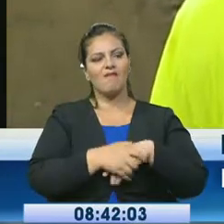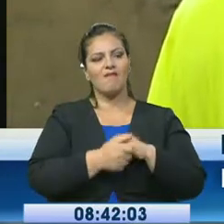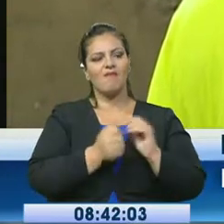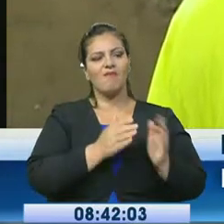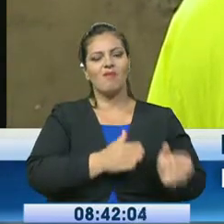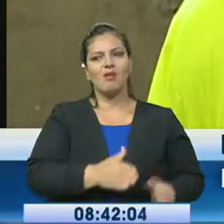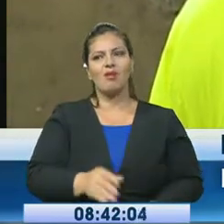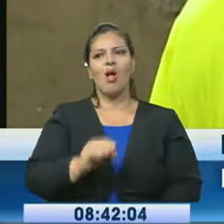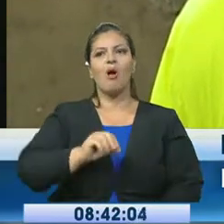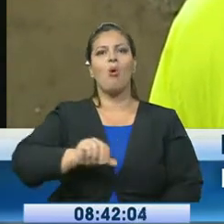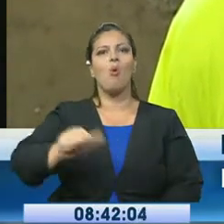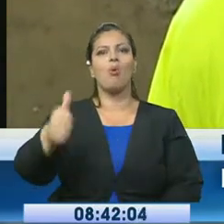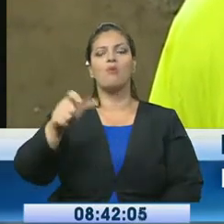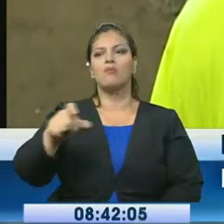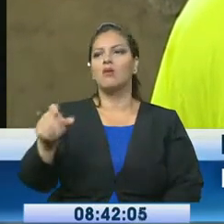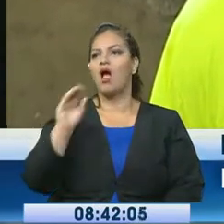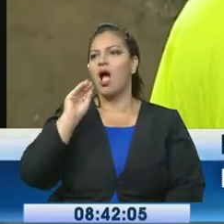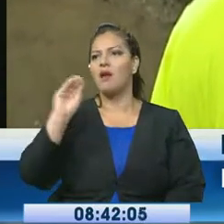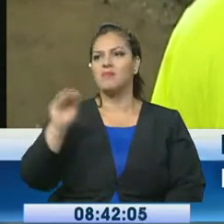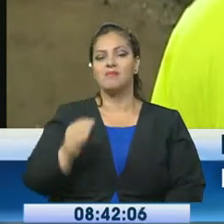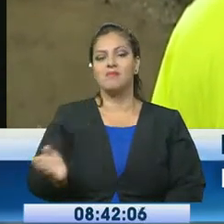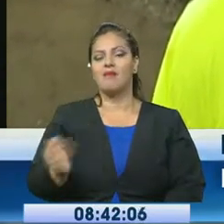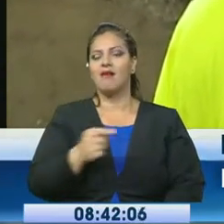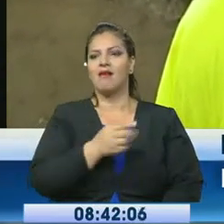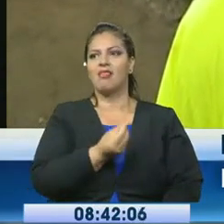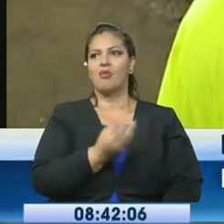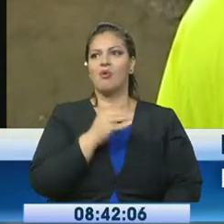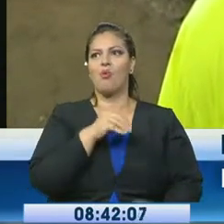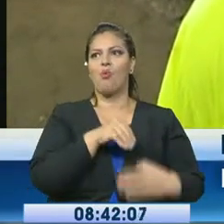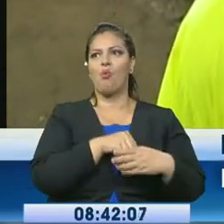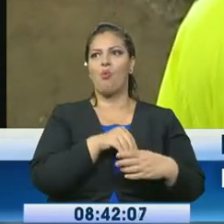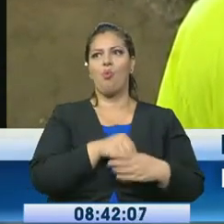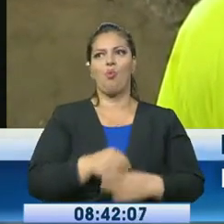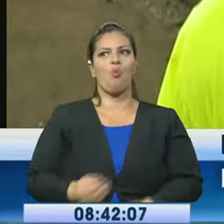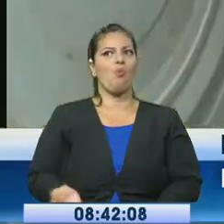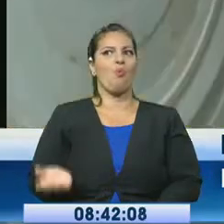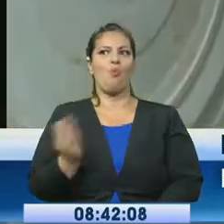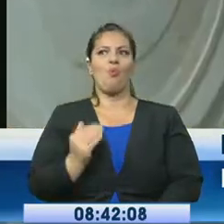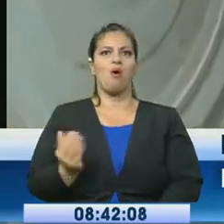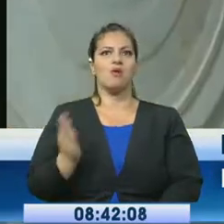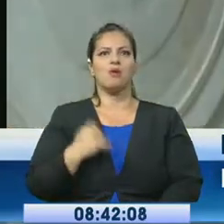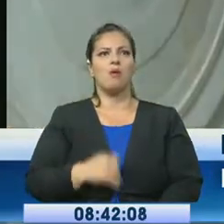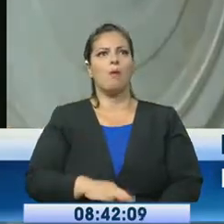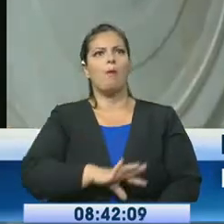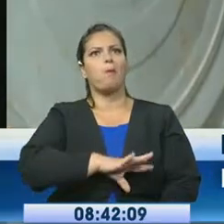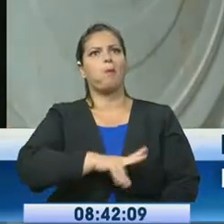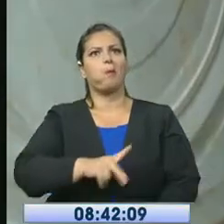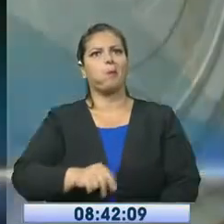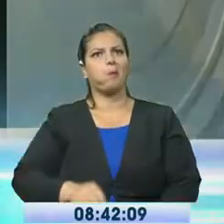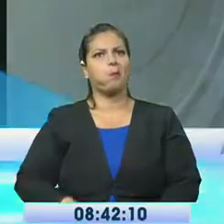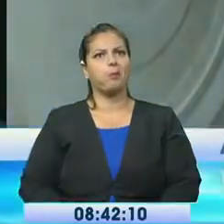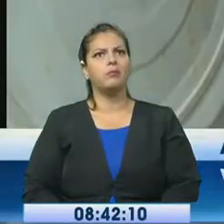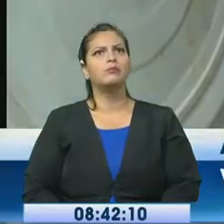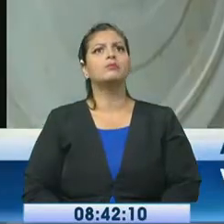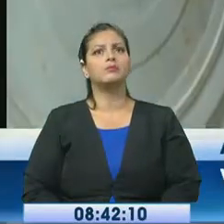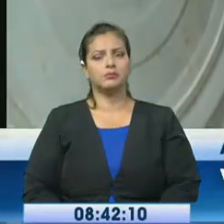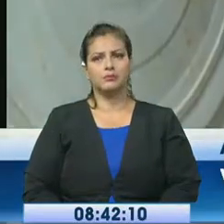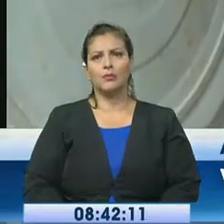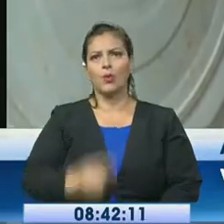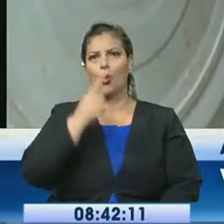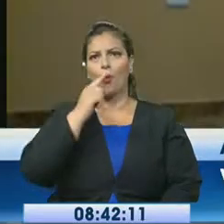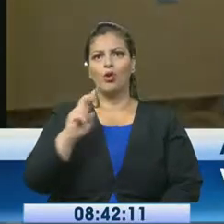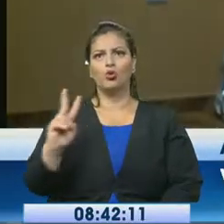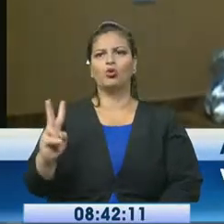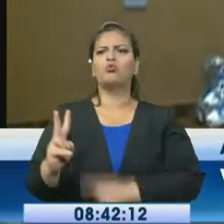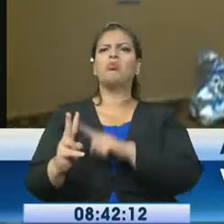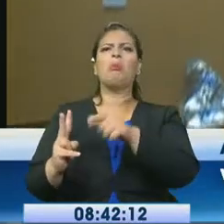un tipo de exceso de confianza y todo fue manipulado a través de las redes sociales. Al día siguiente ingresaron al departamento dos desconocidos